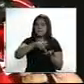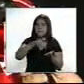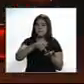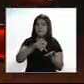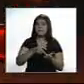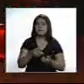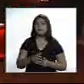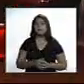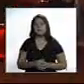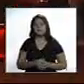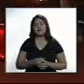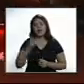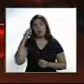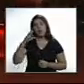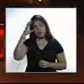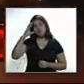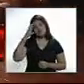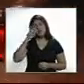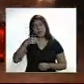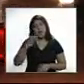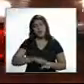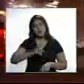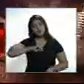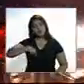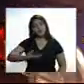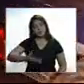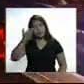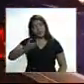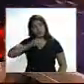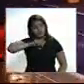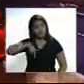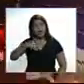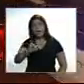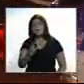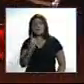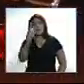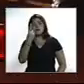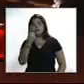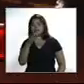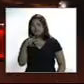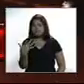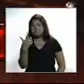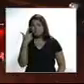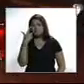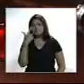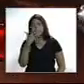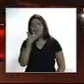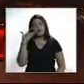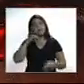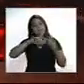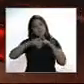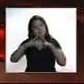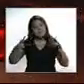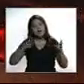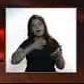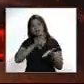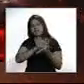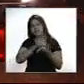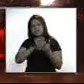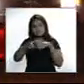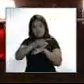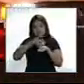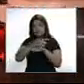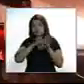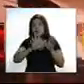y consciente. Es muy importante que todos nosotros tengamos como premisa las banderas de la paz, de la estabilidad, de la gobernabilidad,